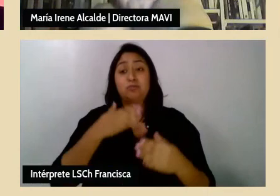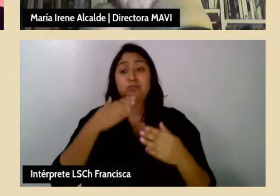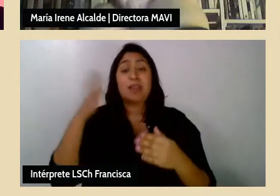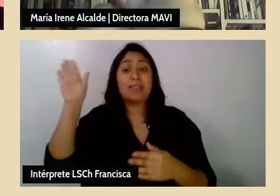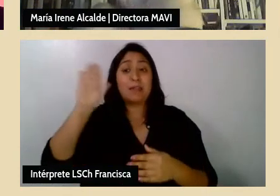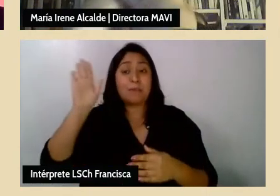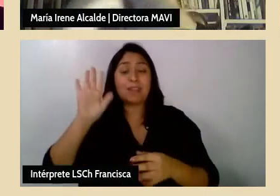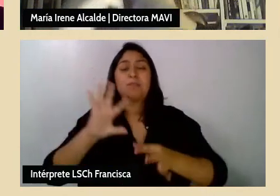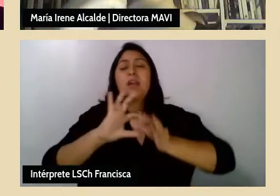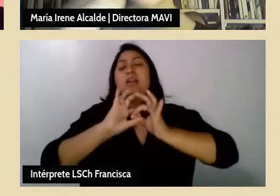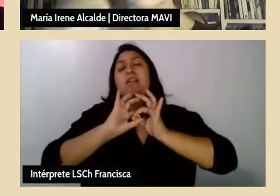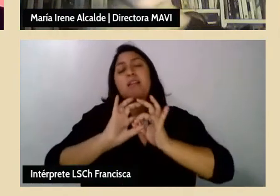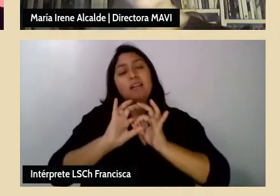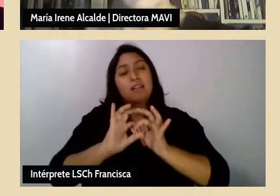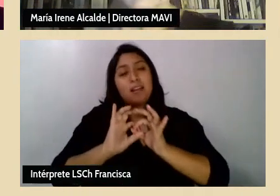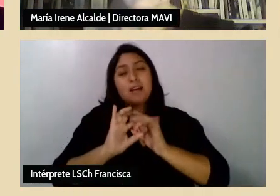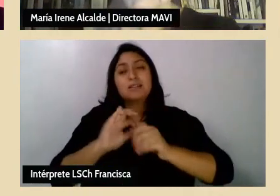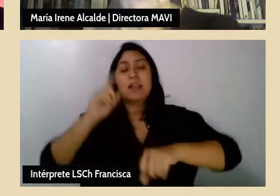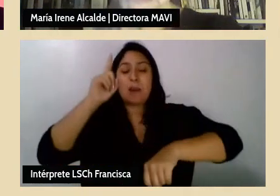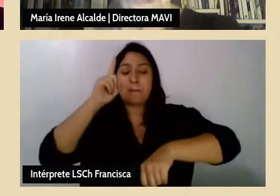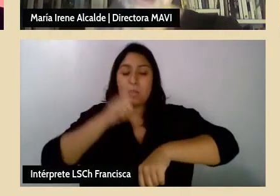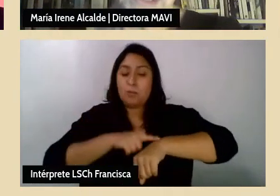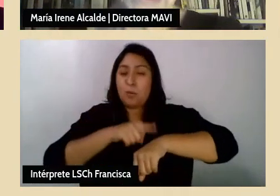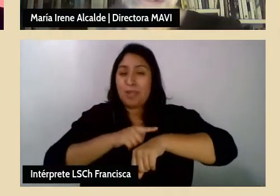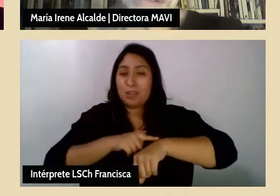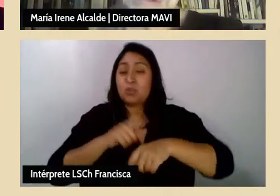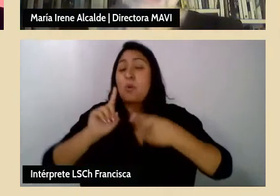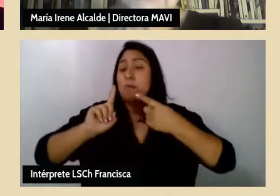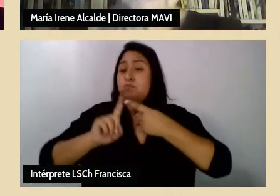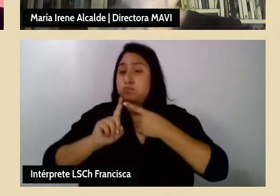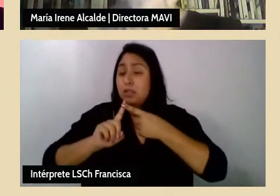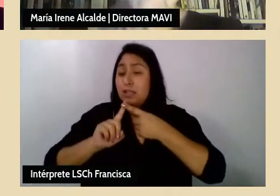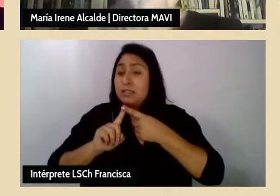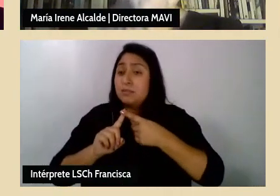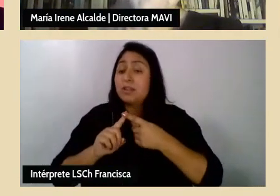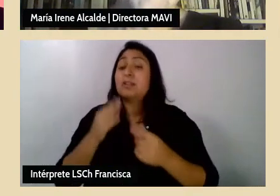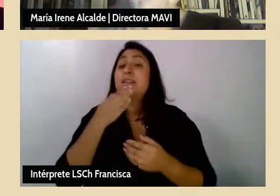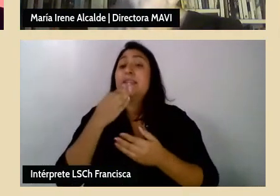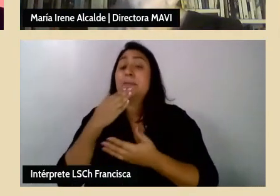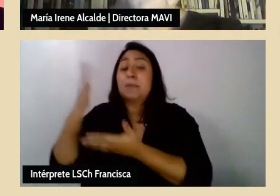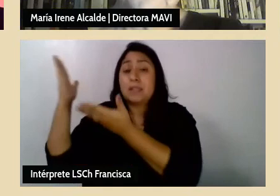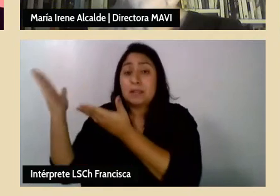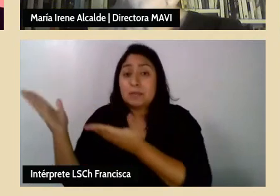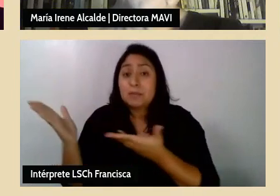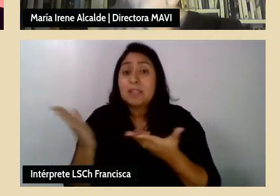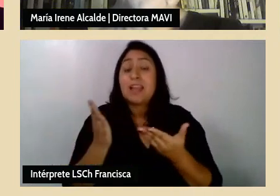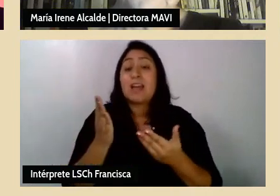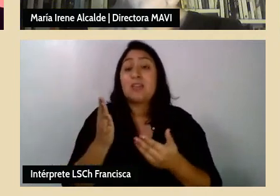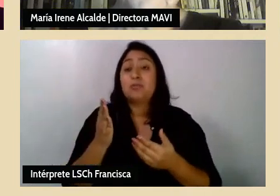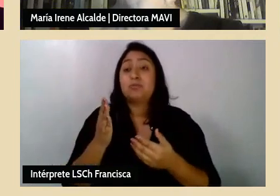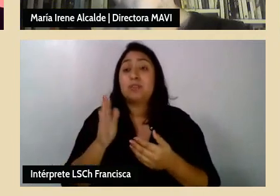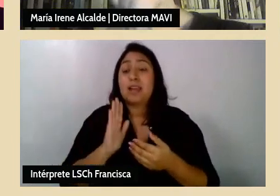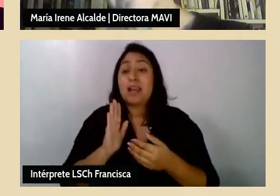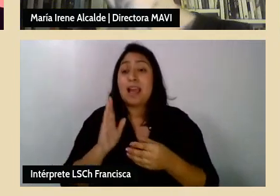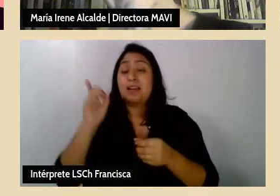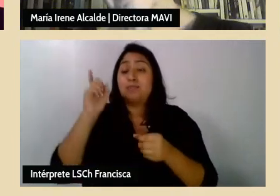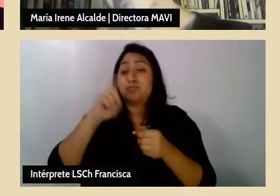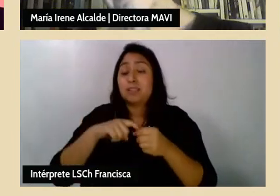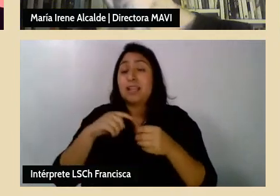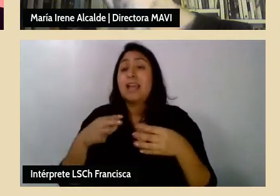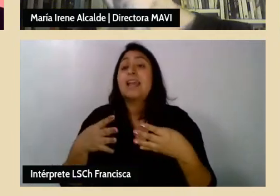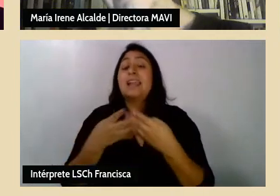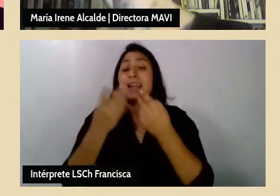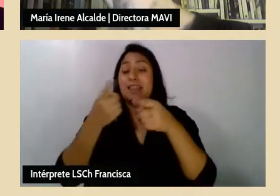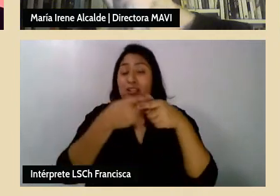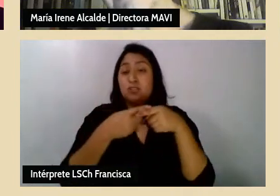gracias por esta instancia de participación y dejar los invitados también a seguir las redes sociales de Museo de los Museos. Estos